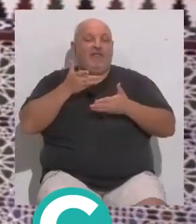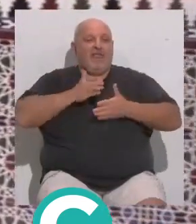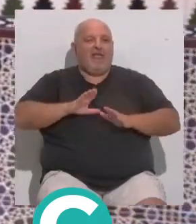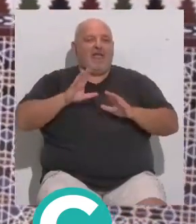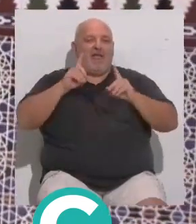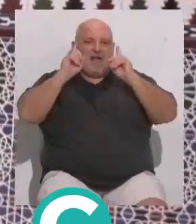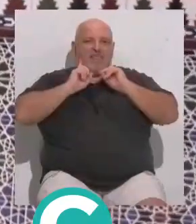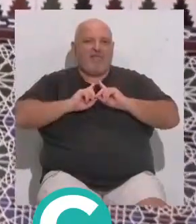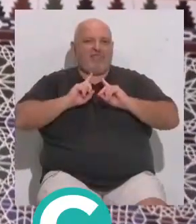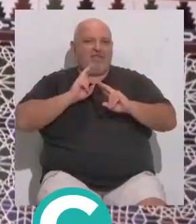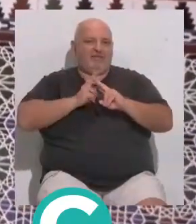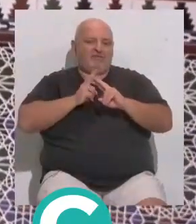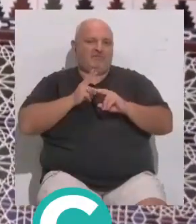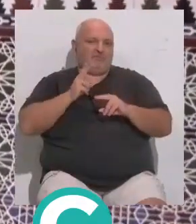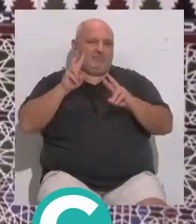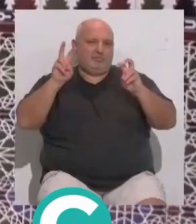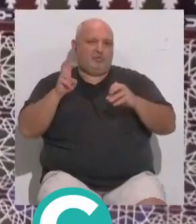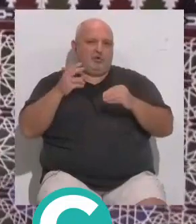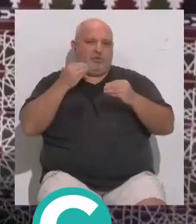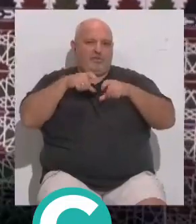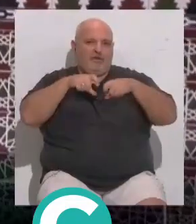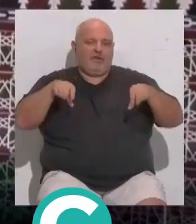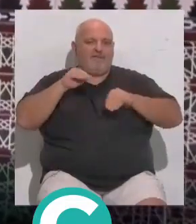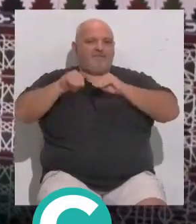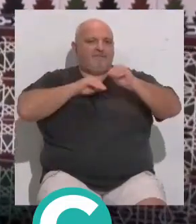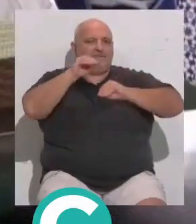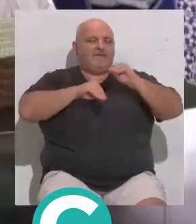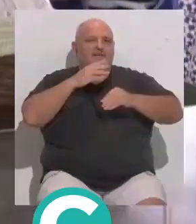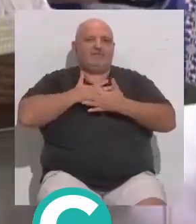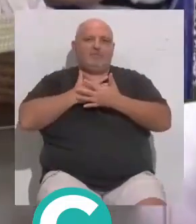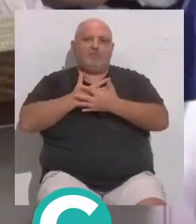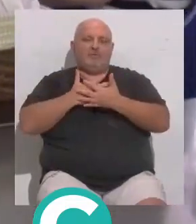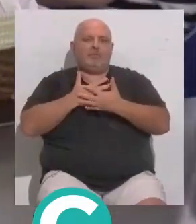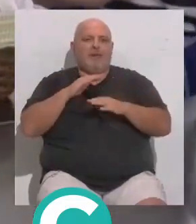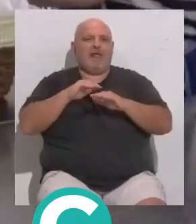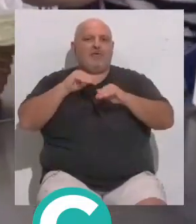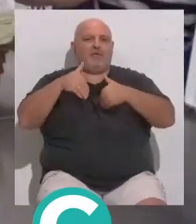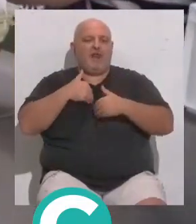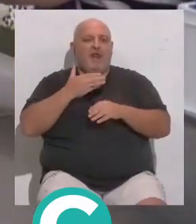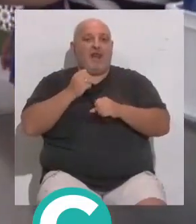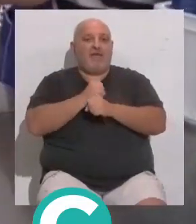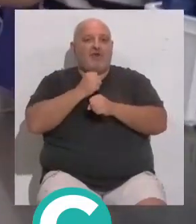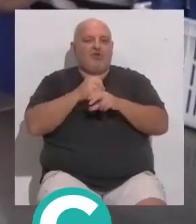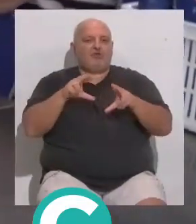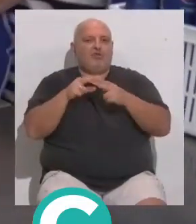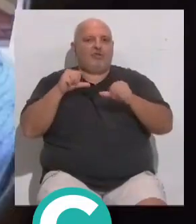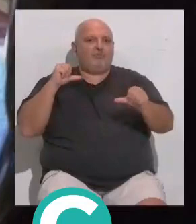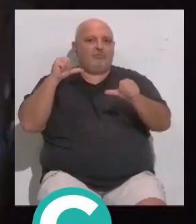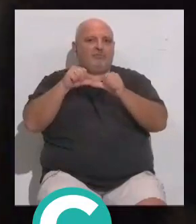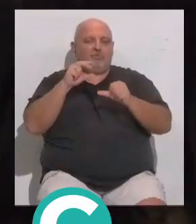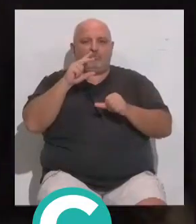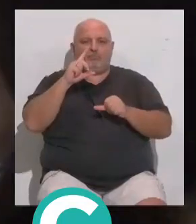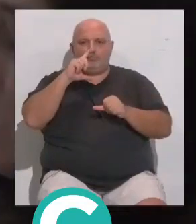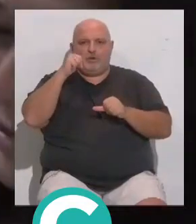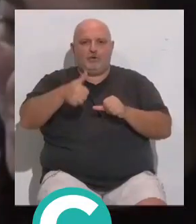de la Caridad, que es el nombre oficial del comedor, ha hecho un llamamiento de voluntariado y ayudas para que la labor social que llevan realizando tantos